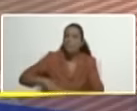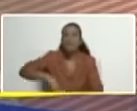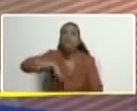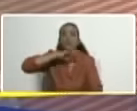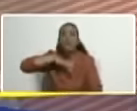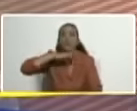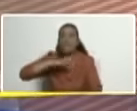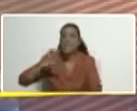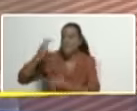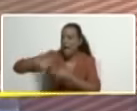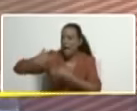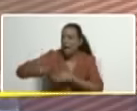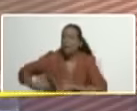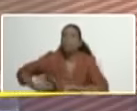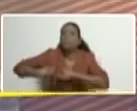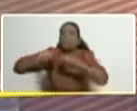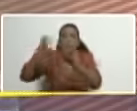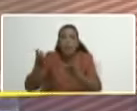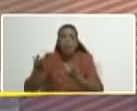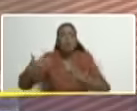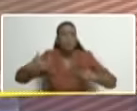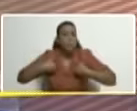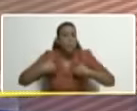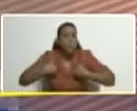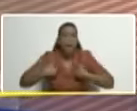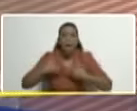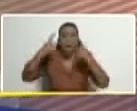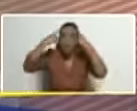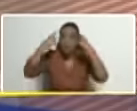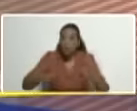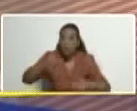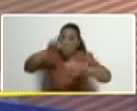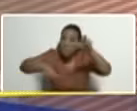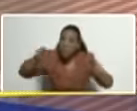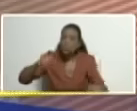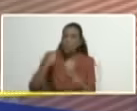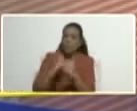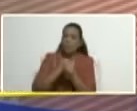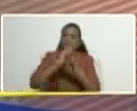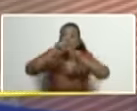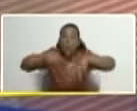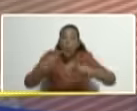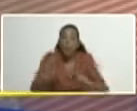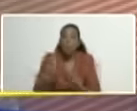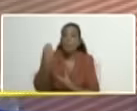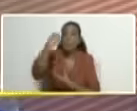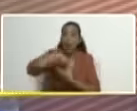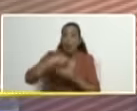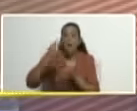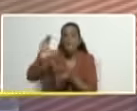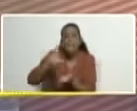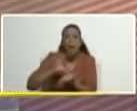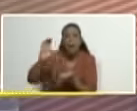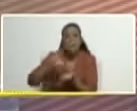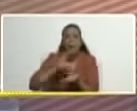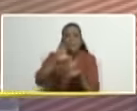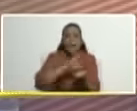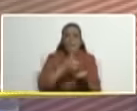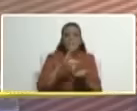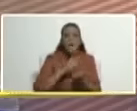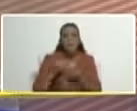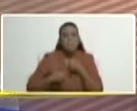sostenida, sostenible, con esfuerzo propio y con nuevas inversionistas que van llegando de